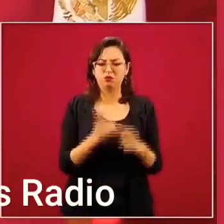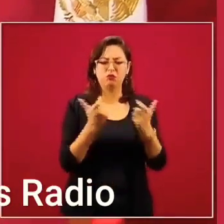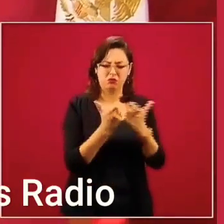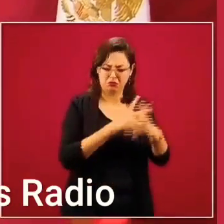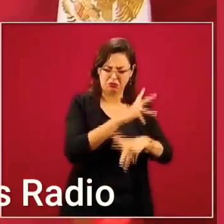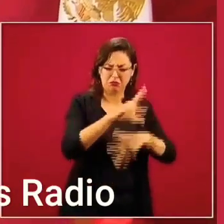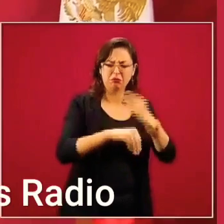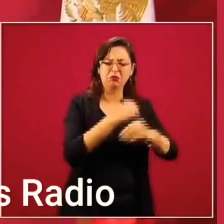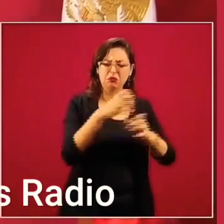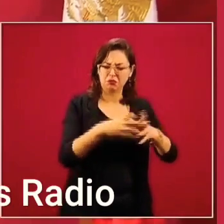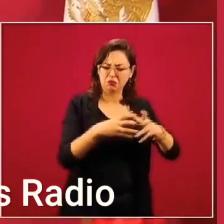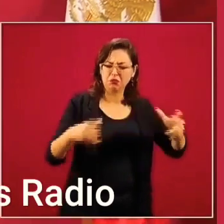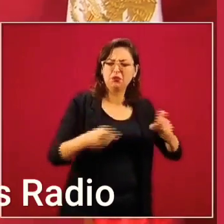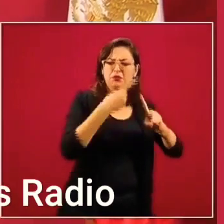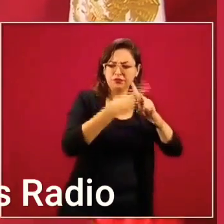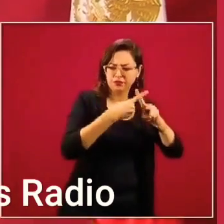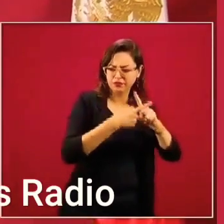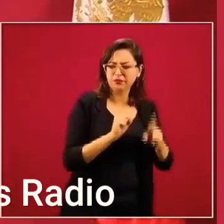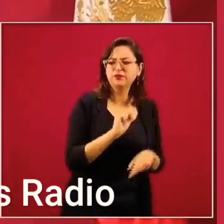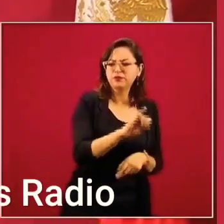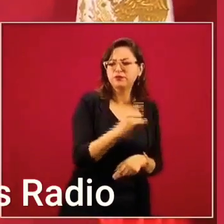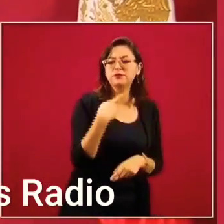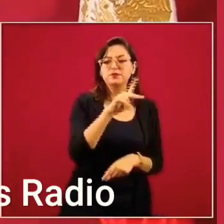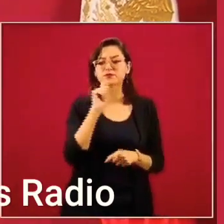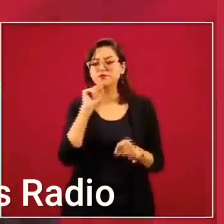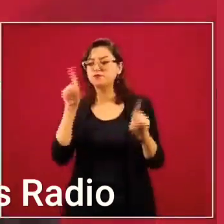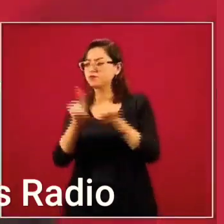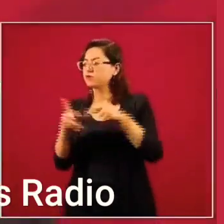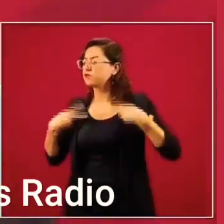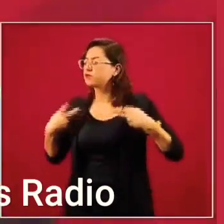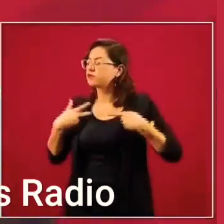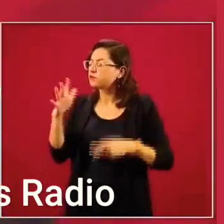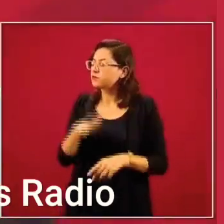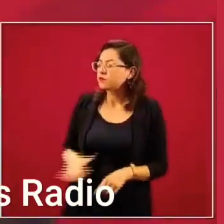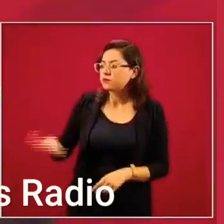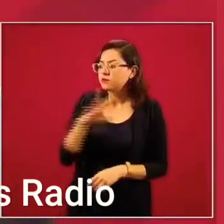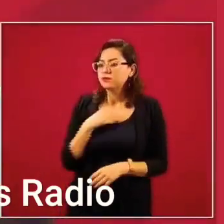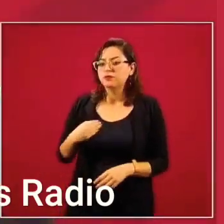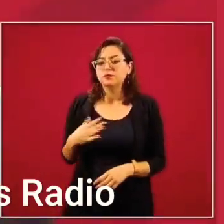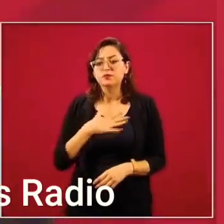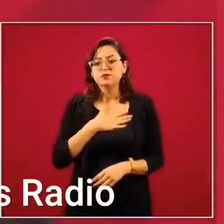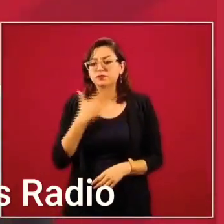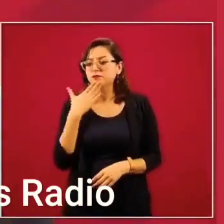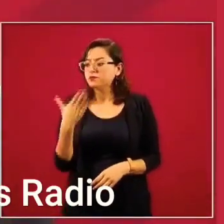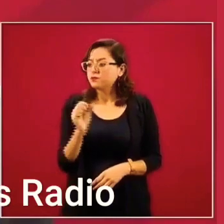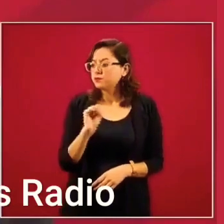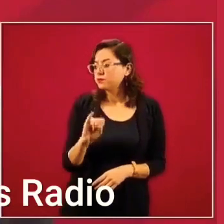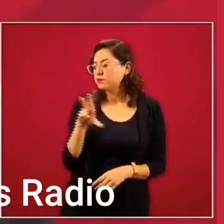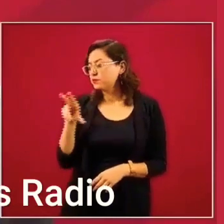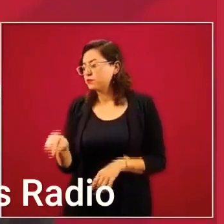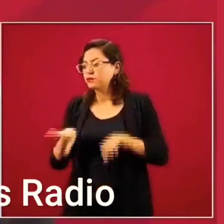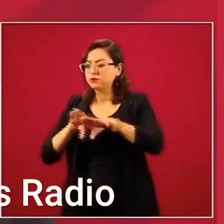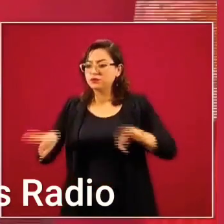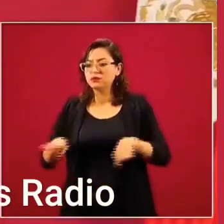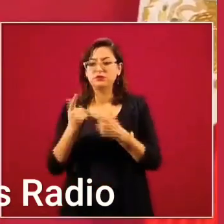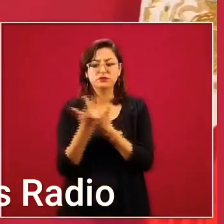también el bienestar y también que haya democracia, que haya libertades. Y les decía